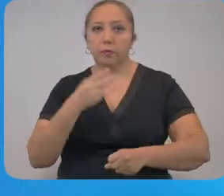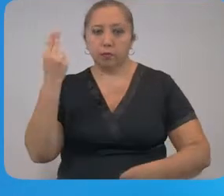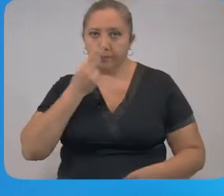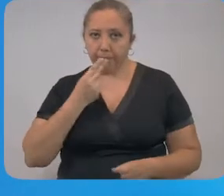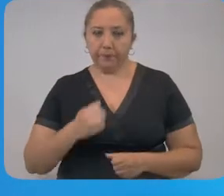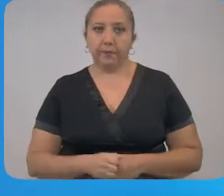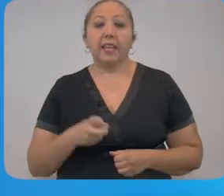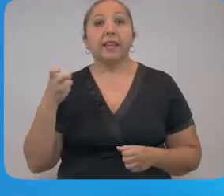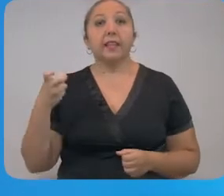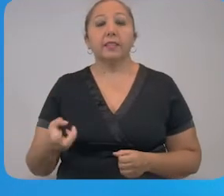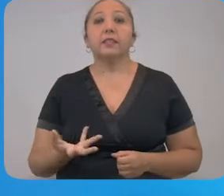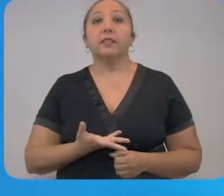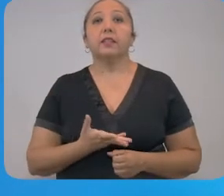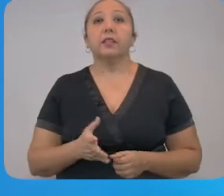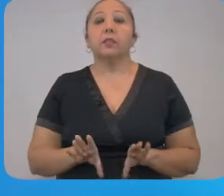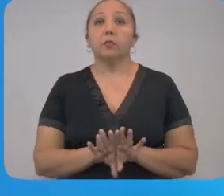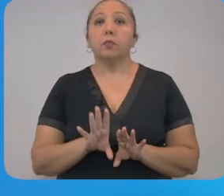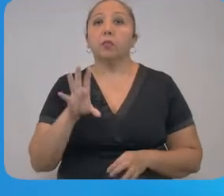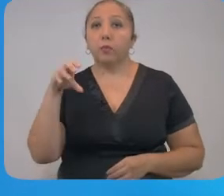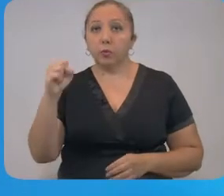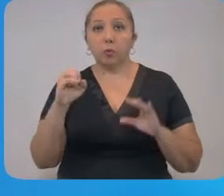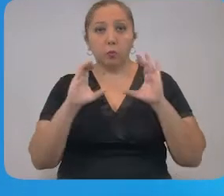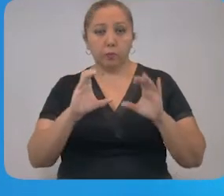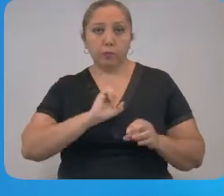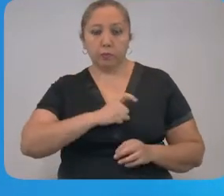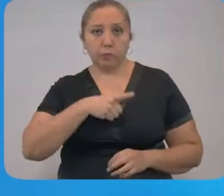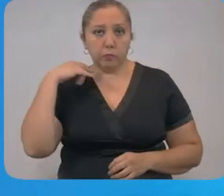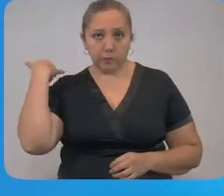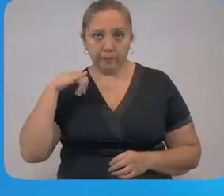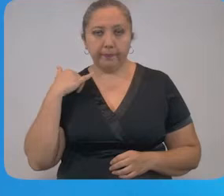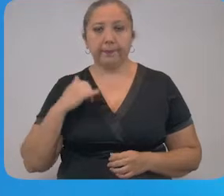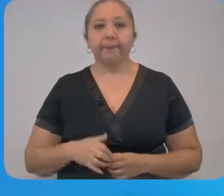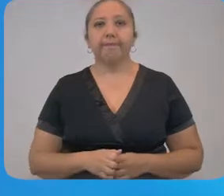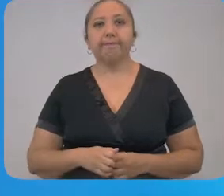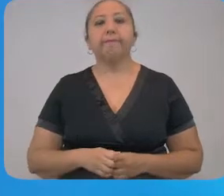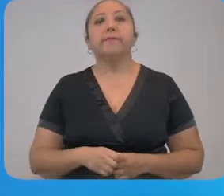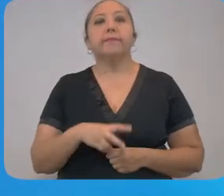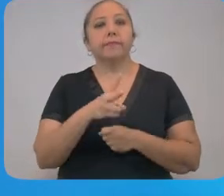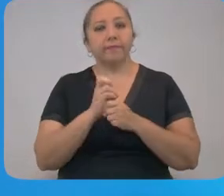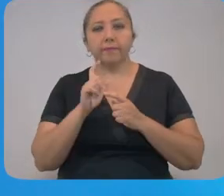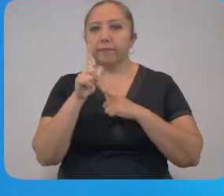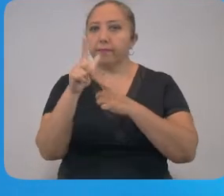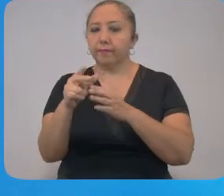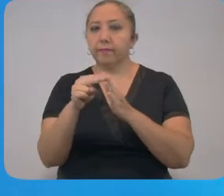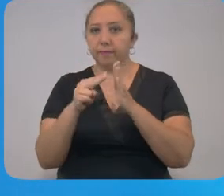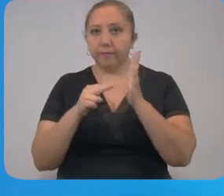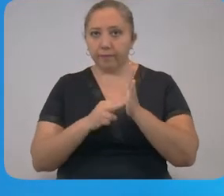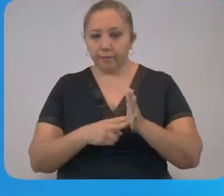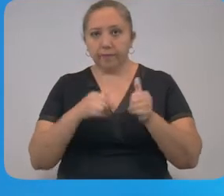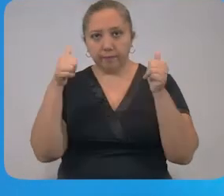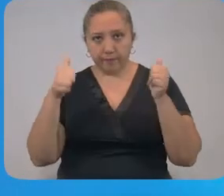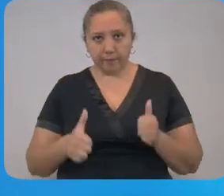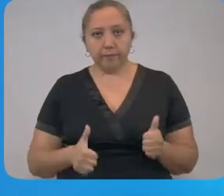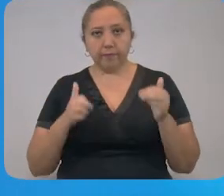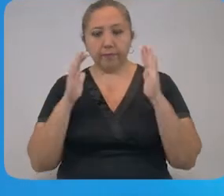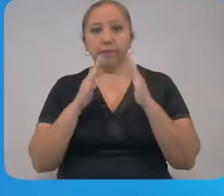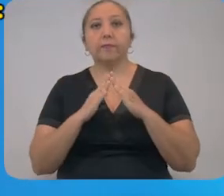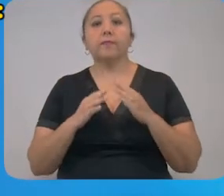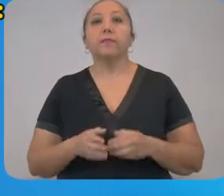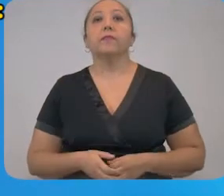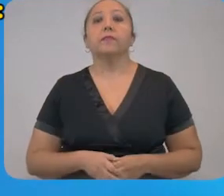requieran. Estas medidas tienen como objetivo proteger la salud de los yucatecos. Los invitamos a seguirlas de manera estricta y a quedarse en sus